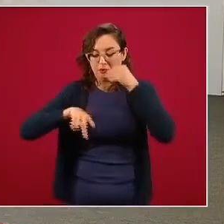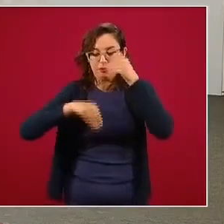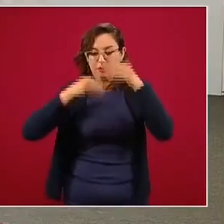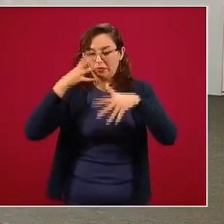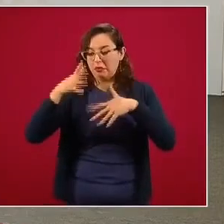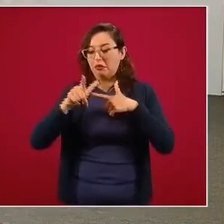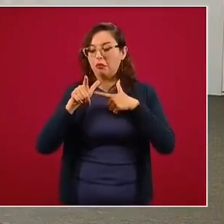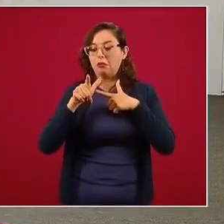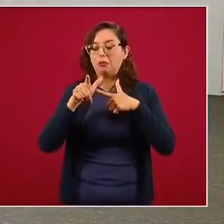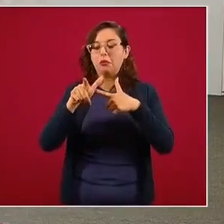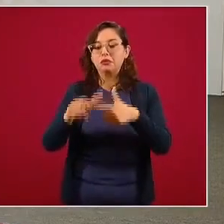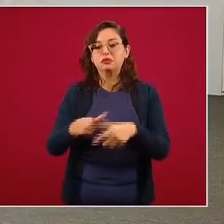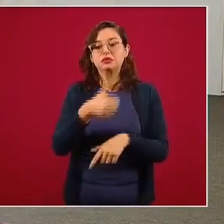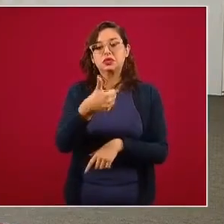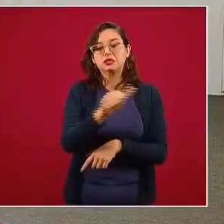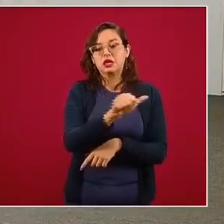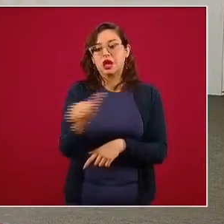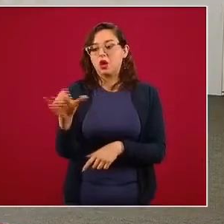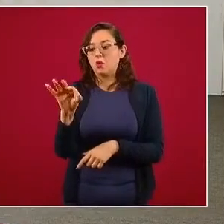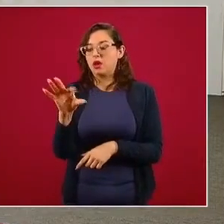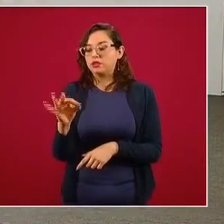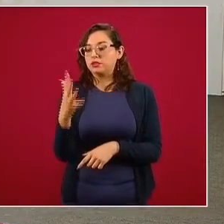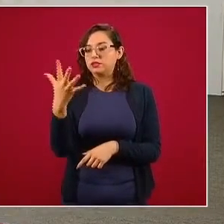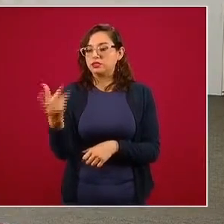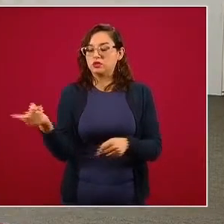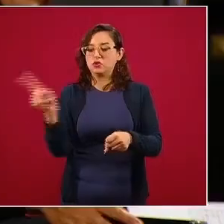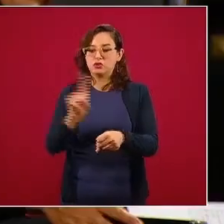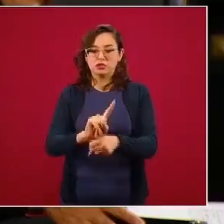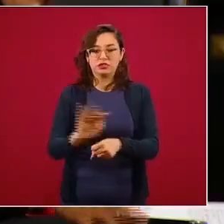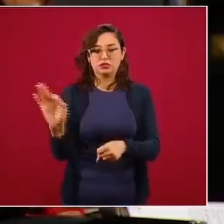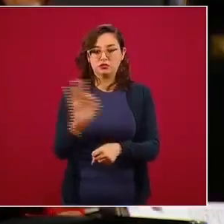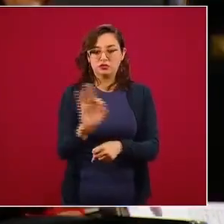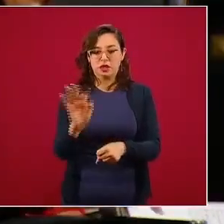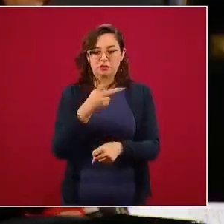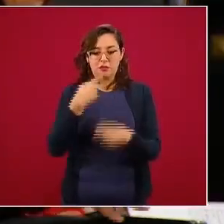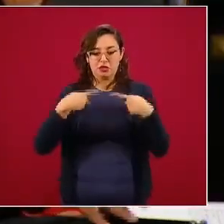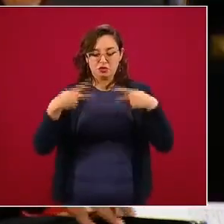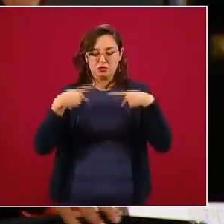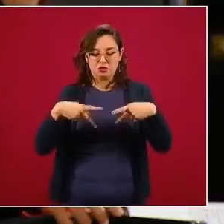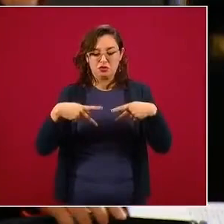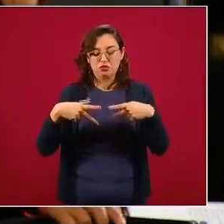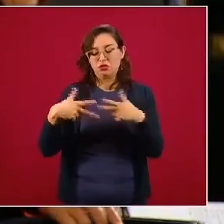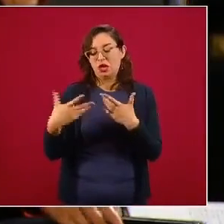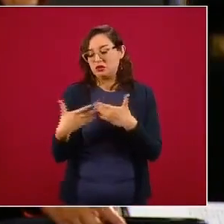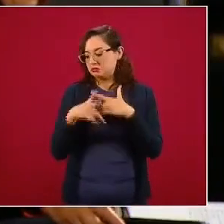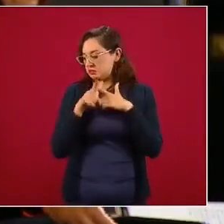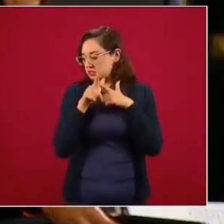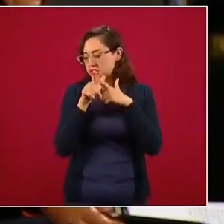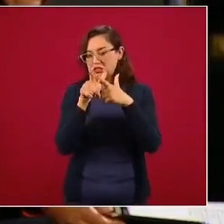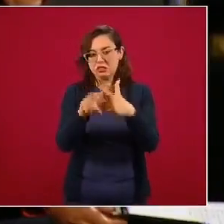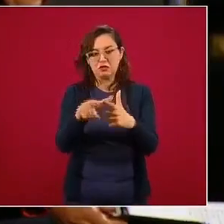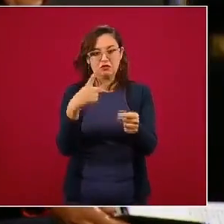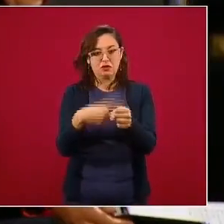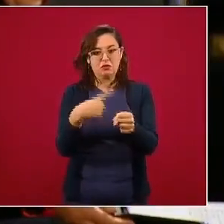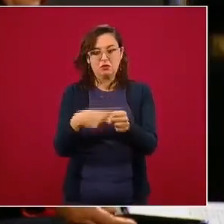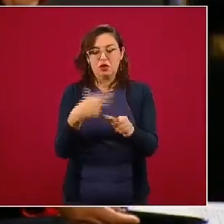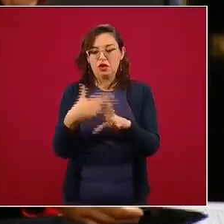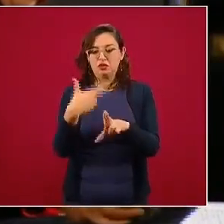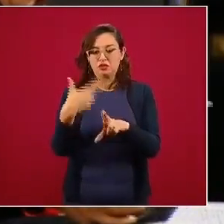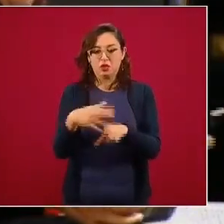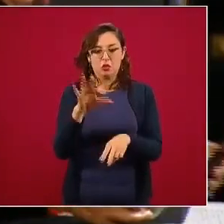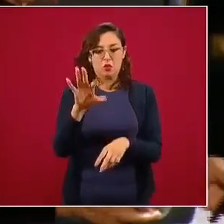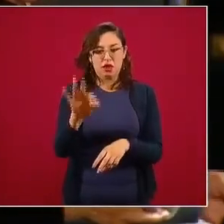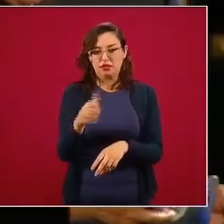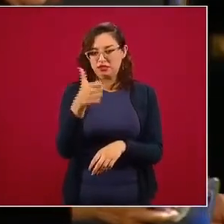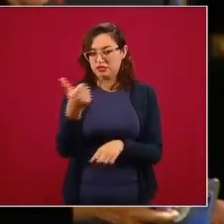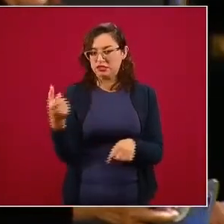mejor alguien ya no puede ser activo antes de los 14 y puede ser activo hasta los 46 días. Bueno,